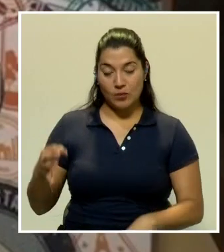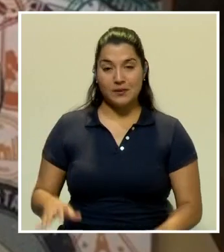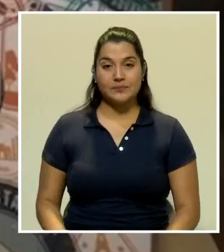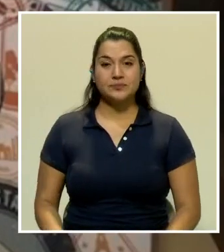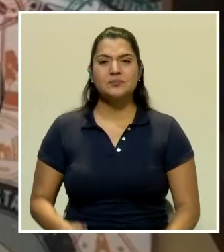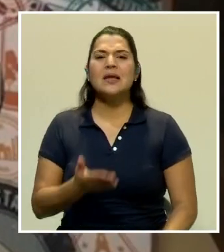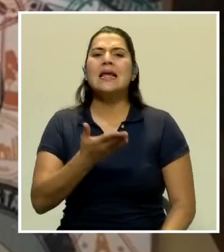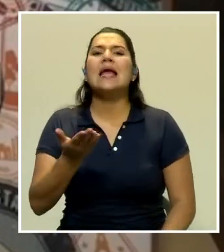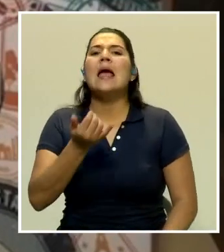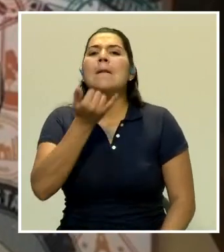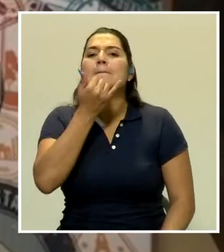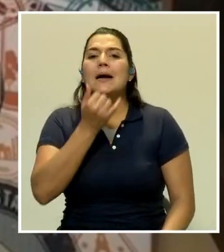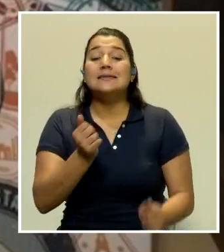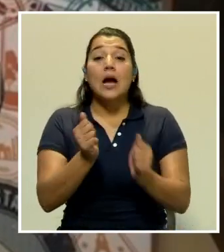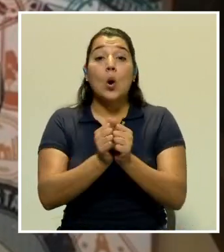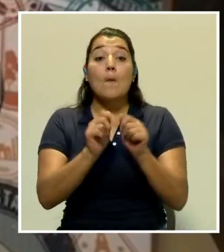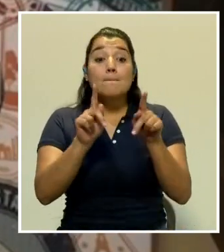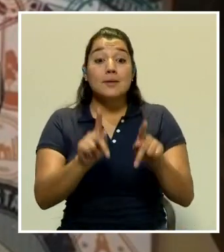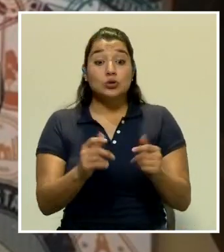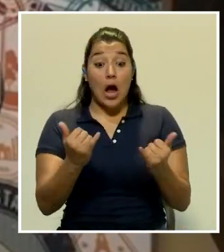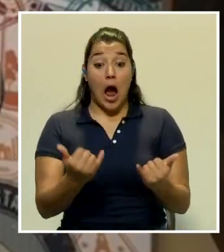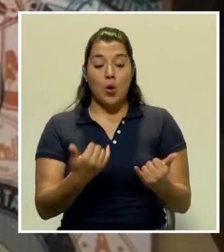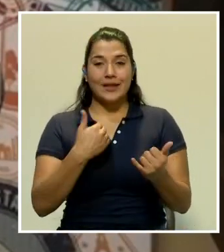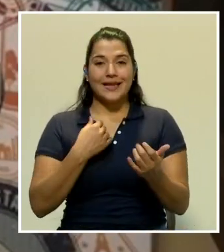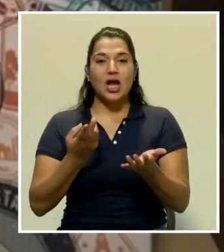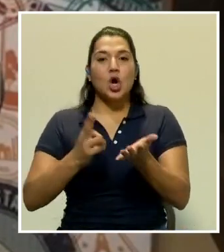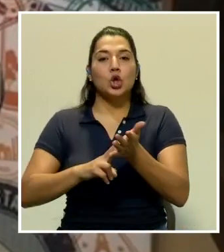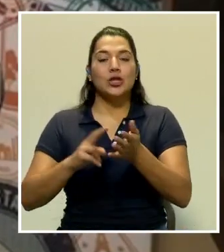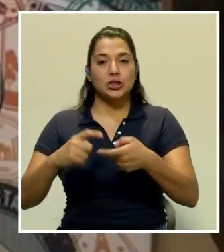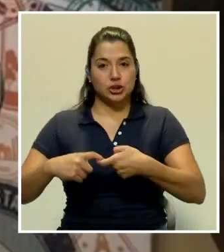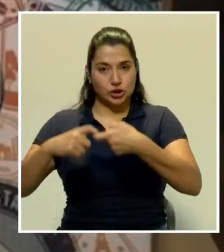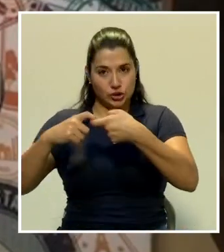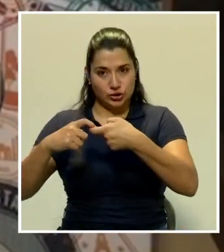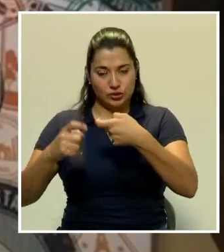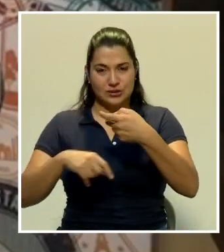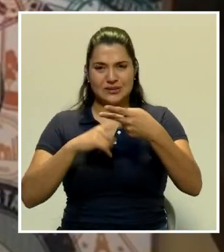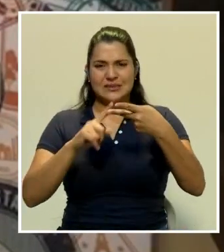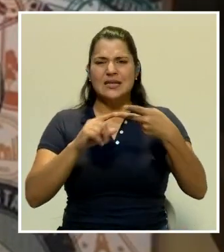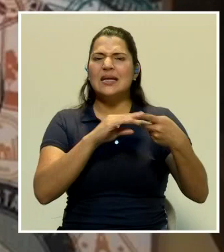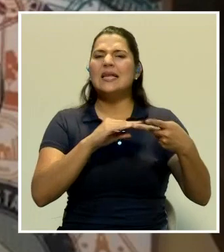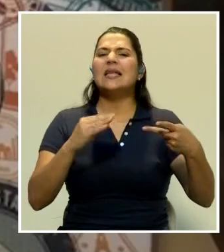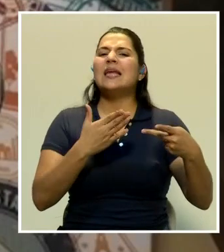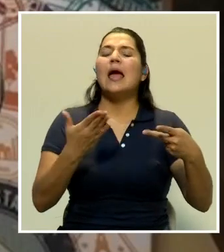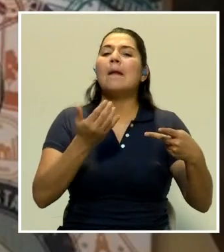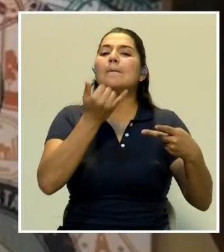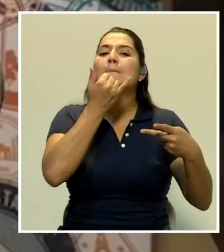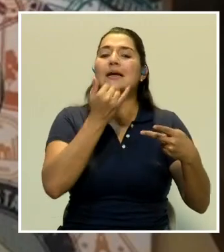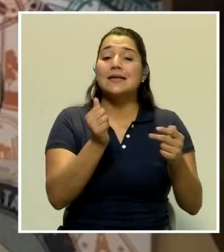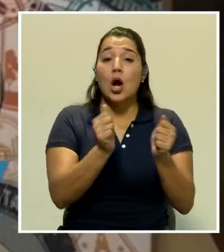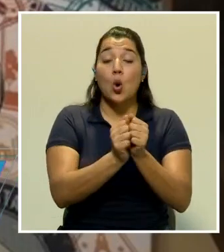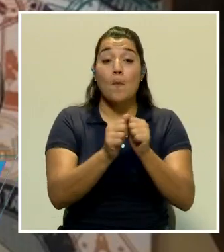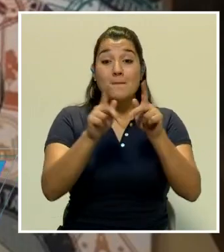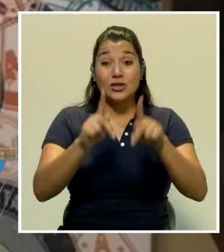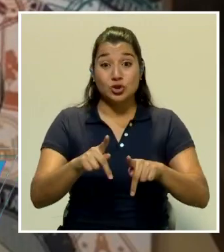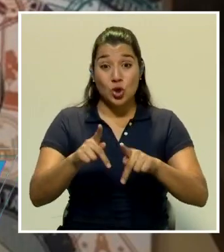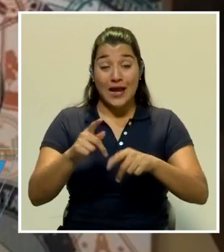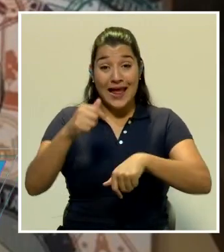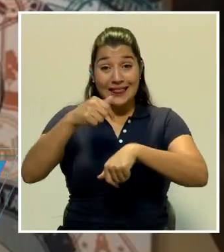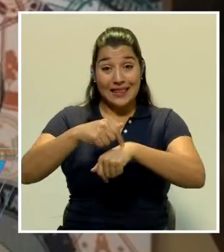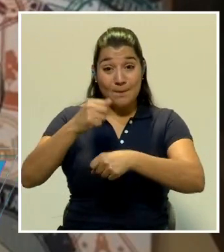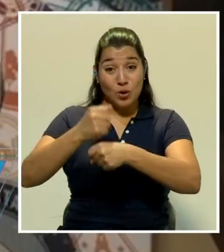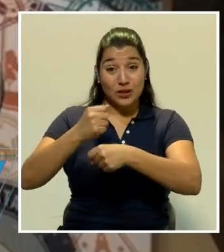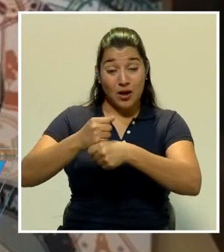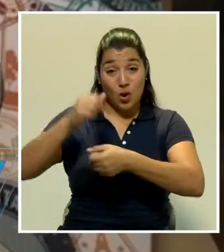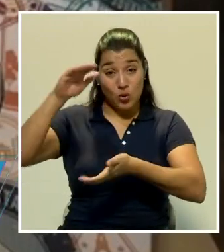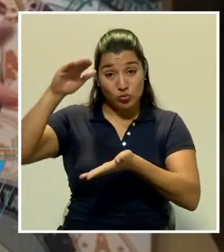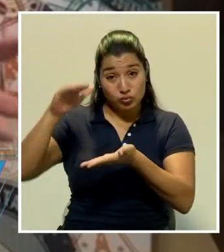pasa con las personas que están con el contrato suspendido y con los que se le bajó al 25% la jornada